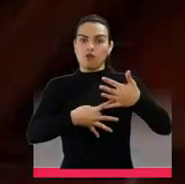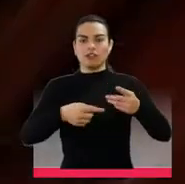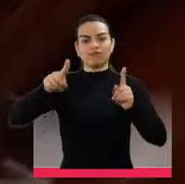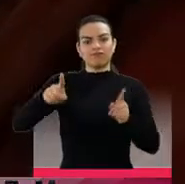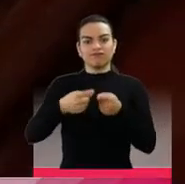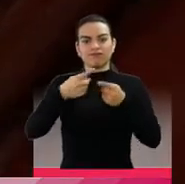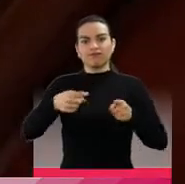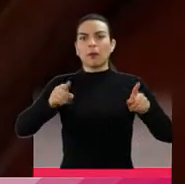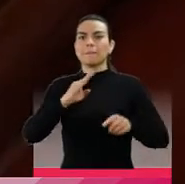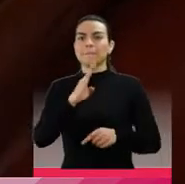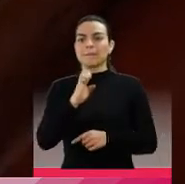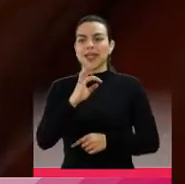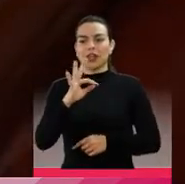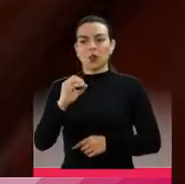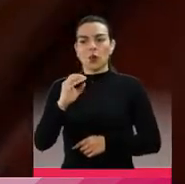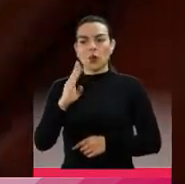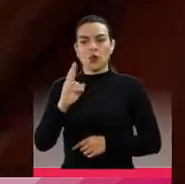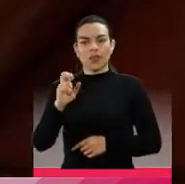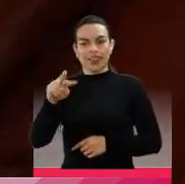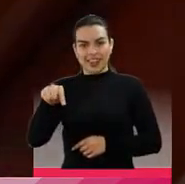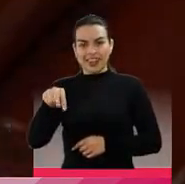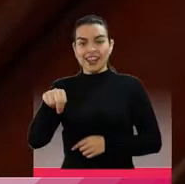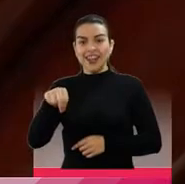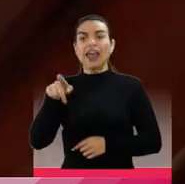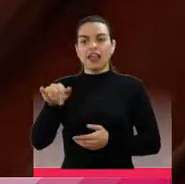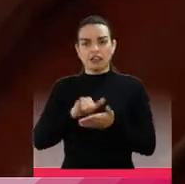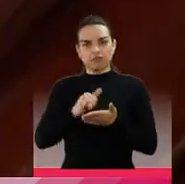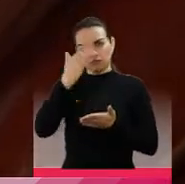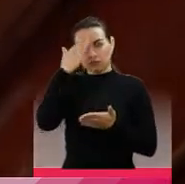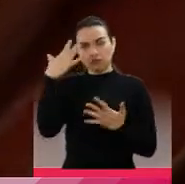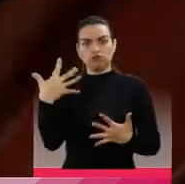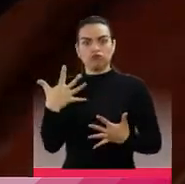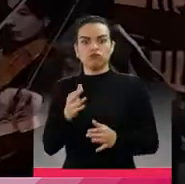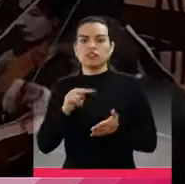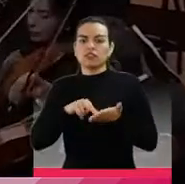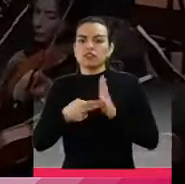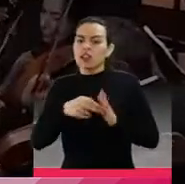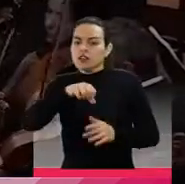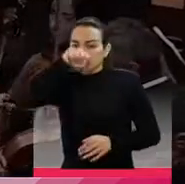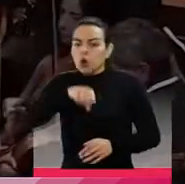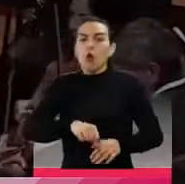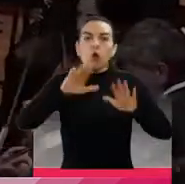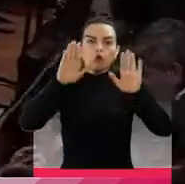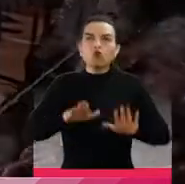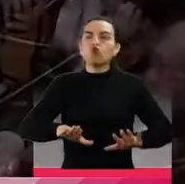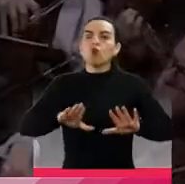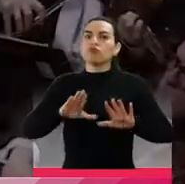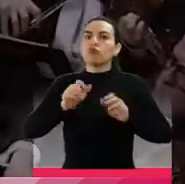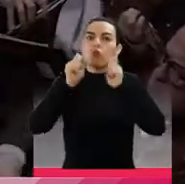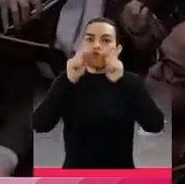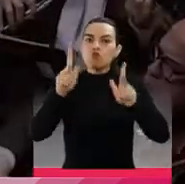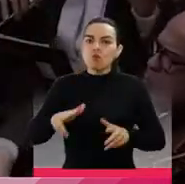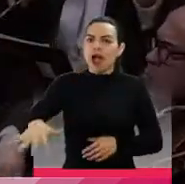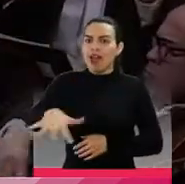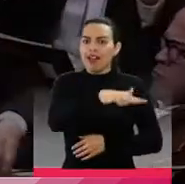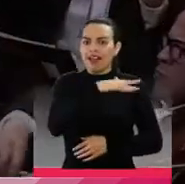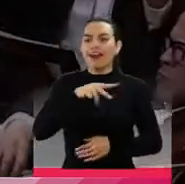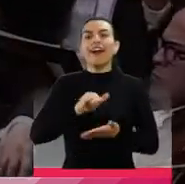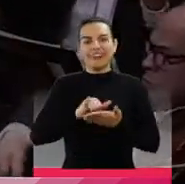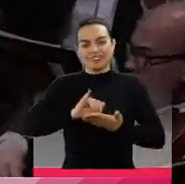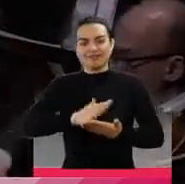Esta composición, considerada como Patrimonio Cultural de la Humanidad, será interpretada por la Orquesta Filarmónica de